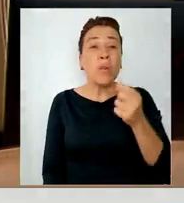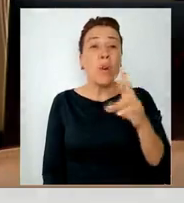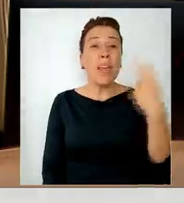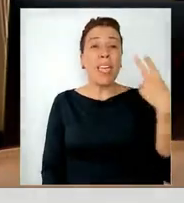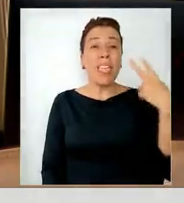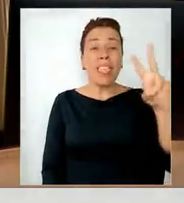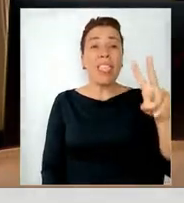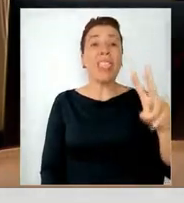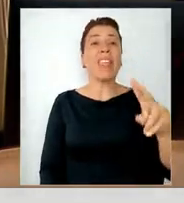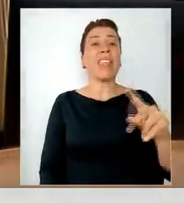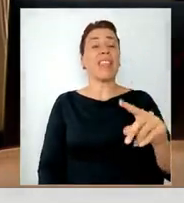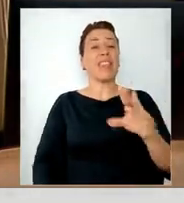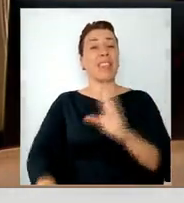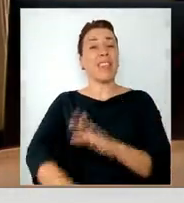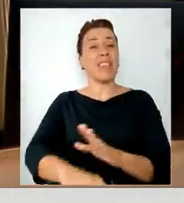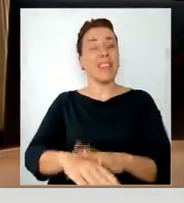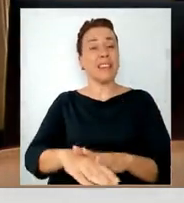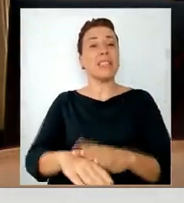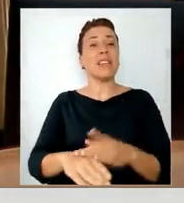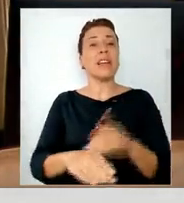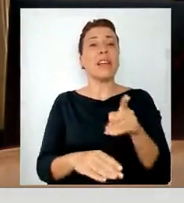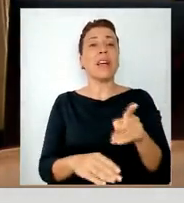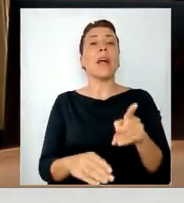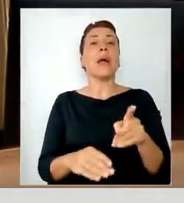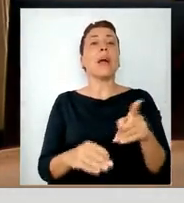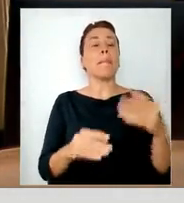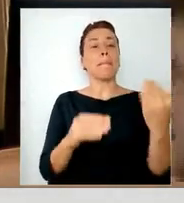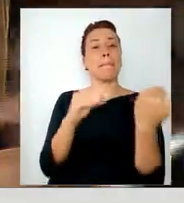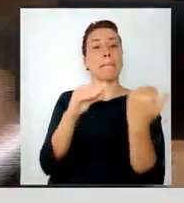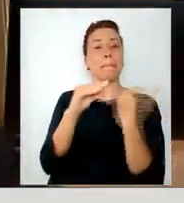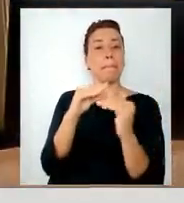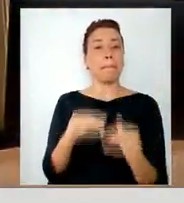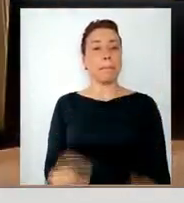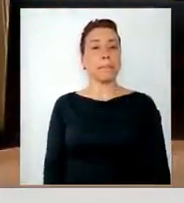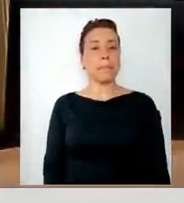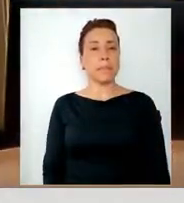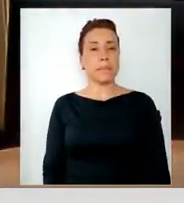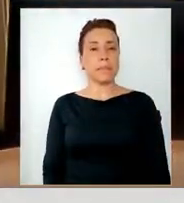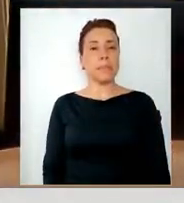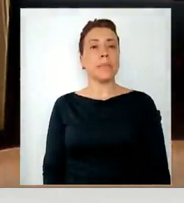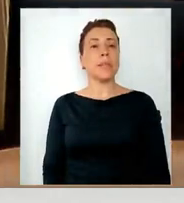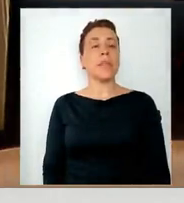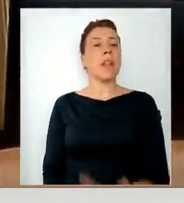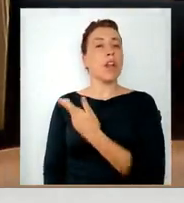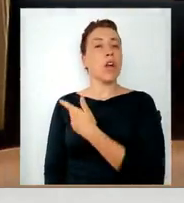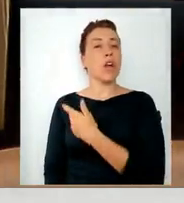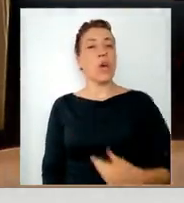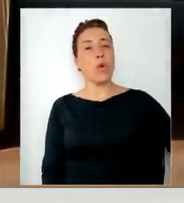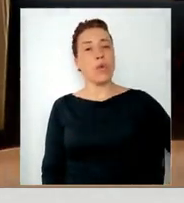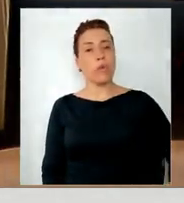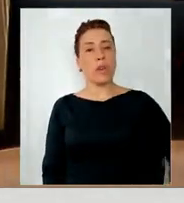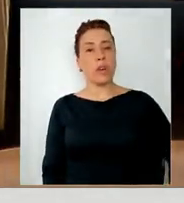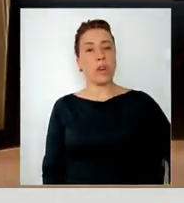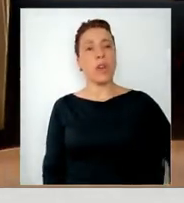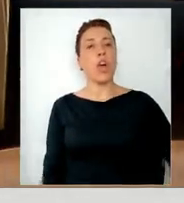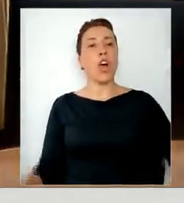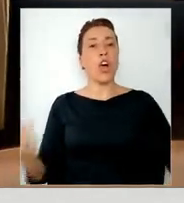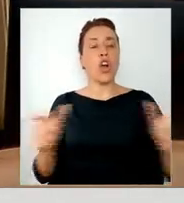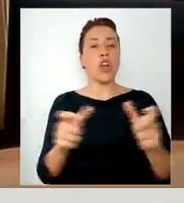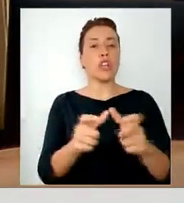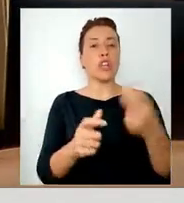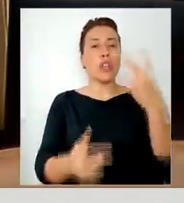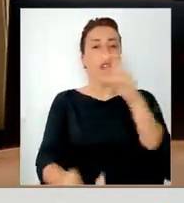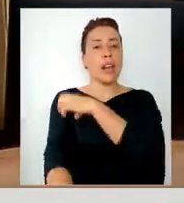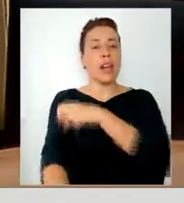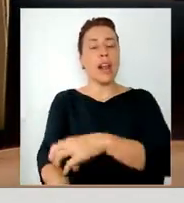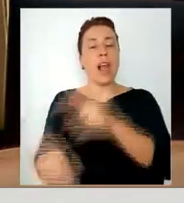donde envía los mensajes del ejecutivo a el consejo regional que evalúa en